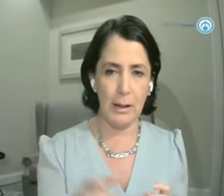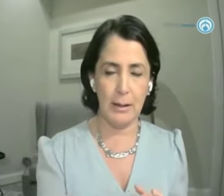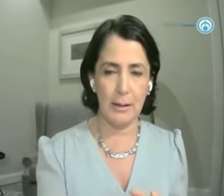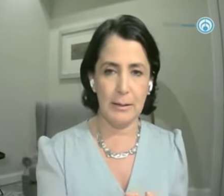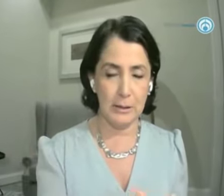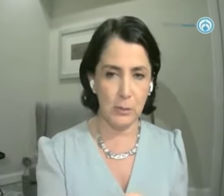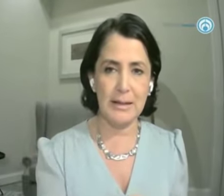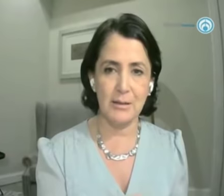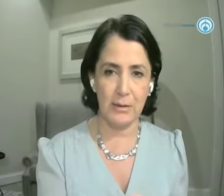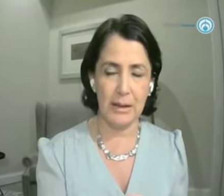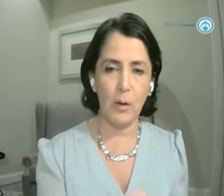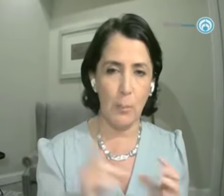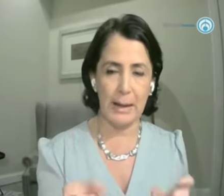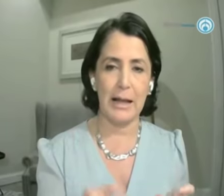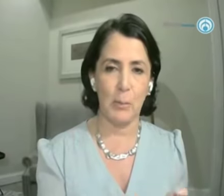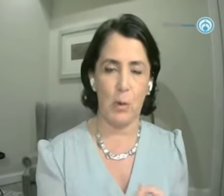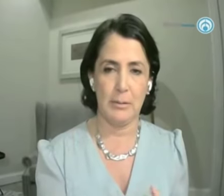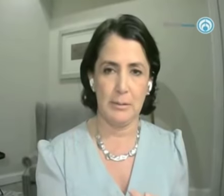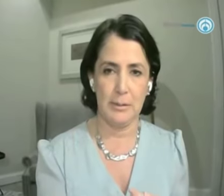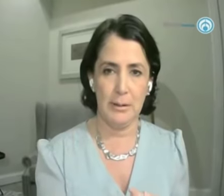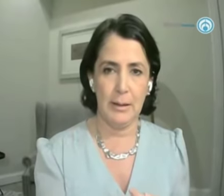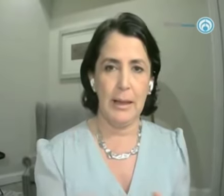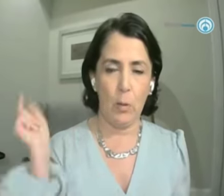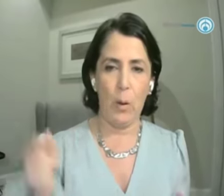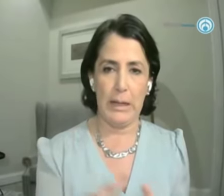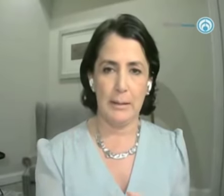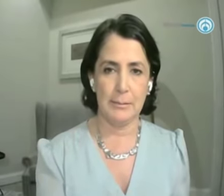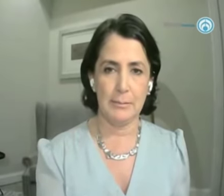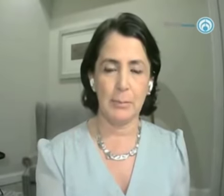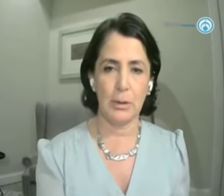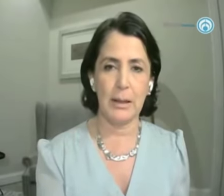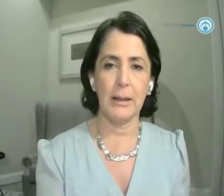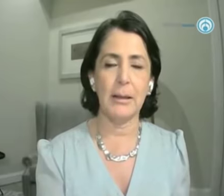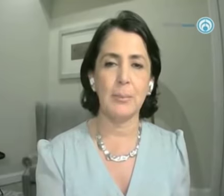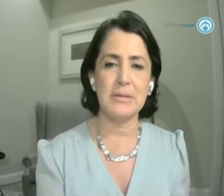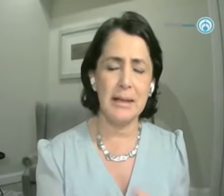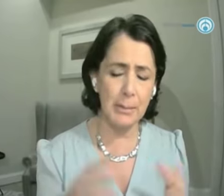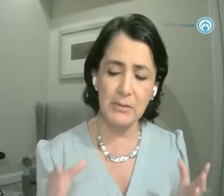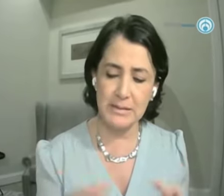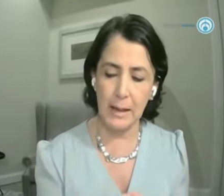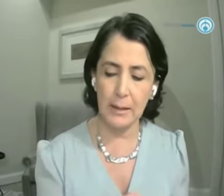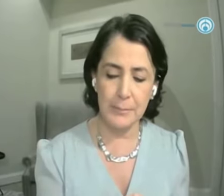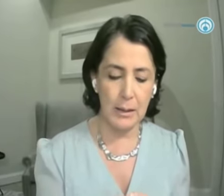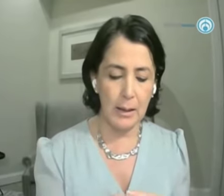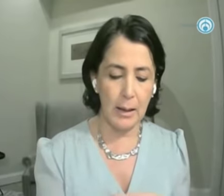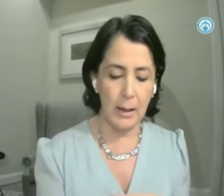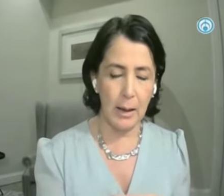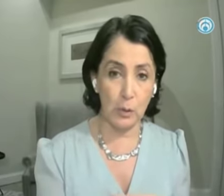instruyó al director de la CFE a comprar carbón en Coahuila. Porque pues quería